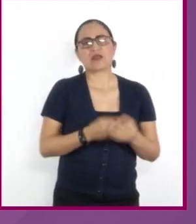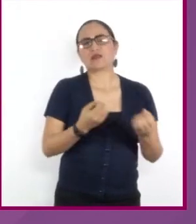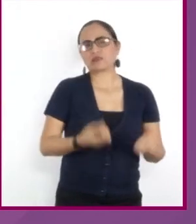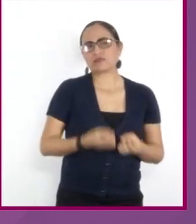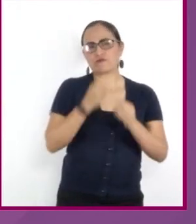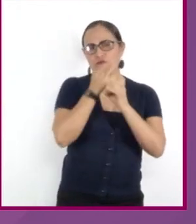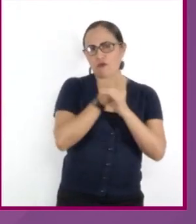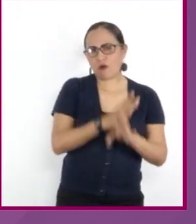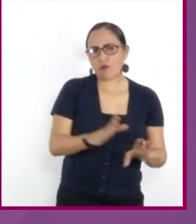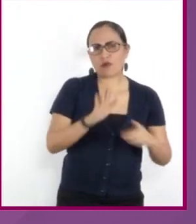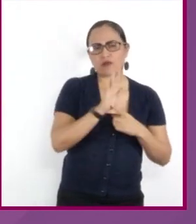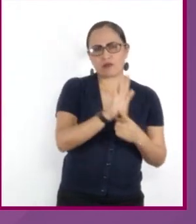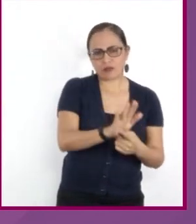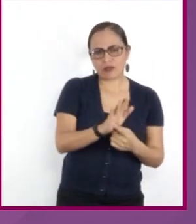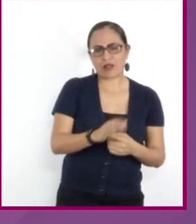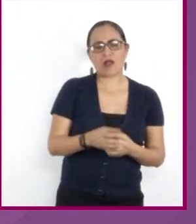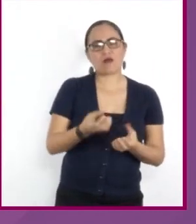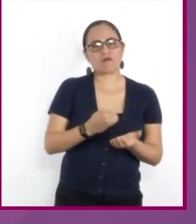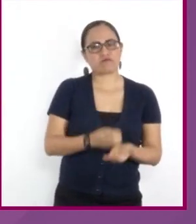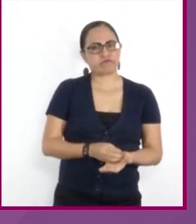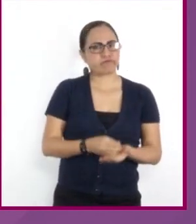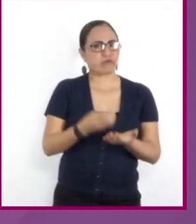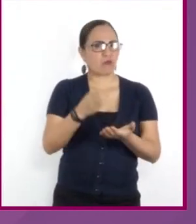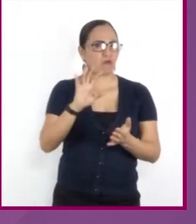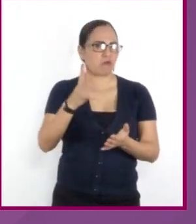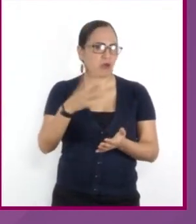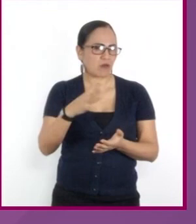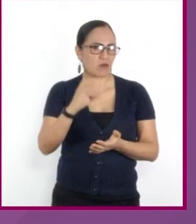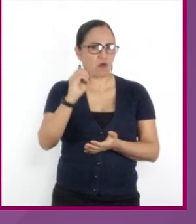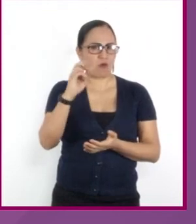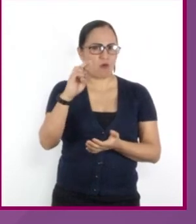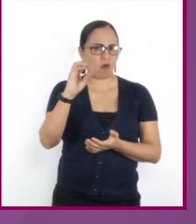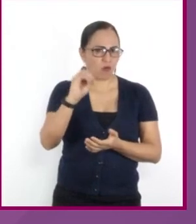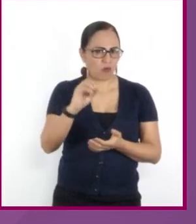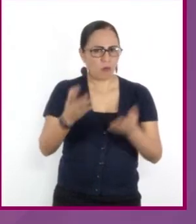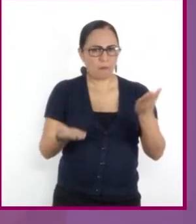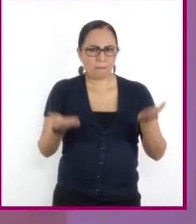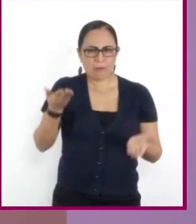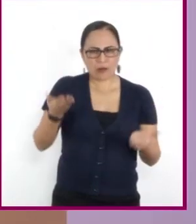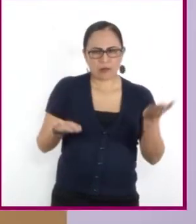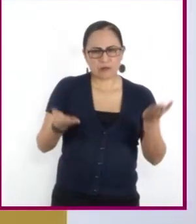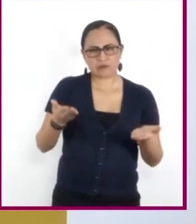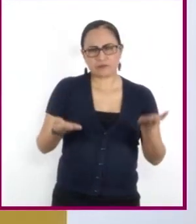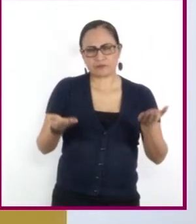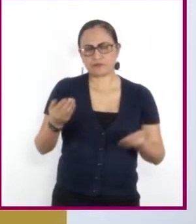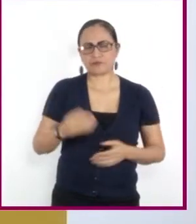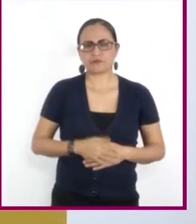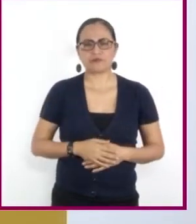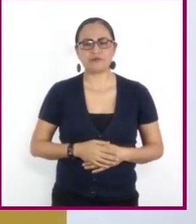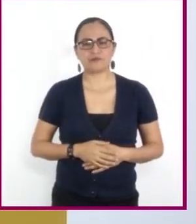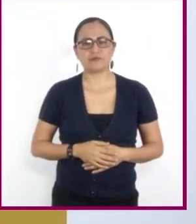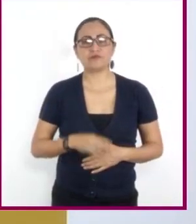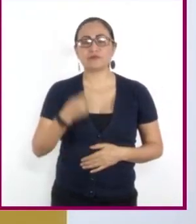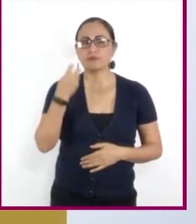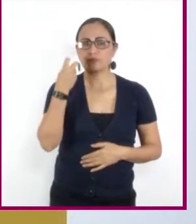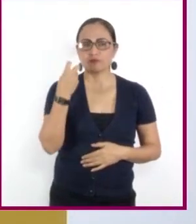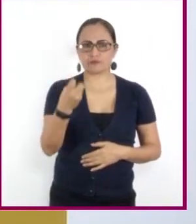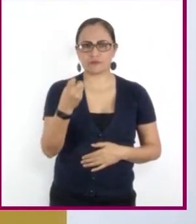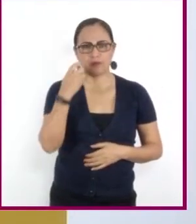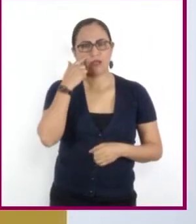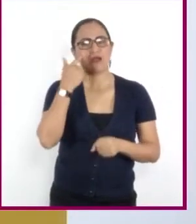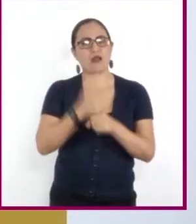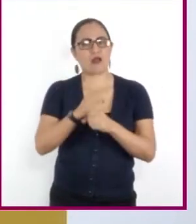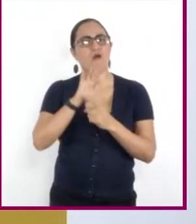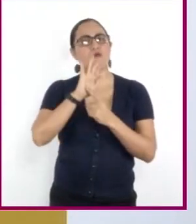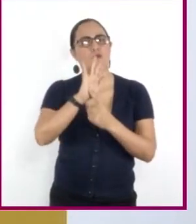que el volumen de la corona se encontraba entre el volumen de oro y el volumen de la plata. De esta manera pudo